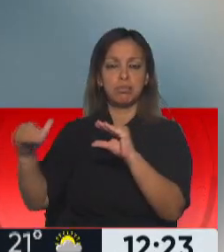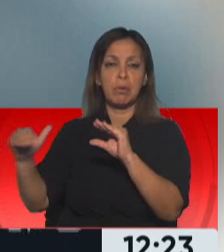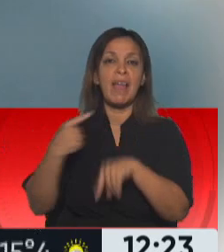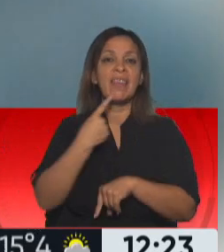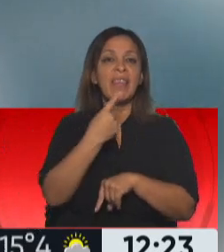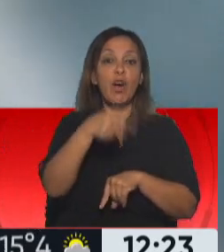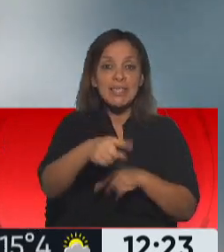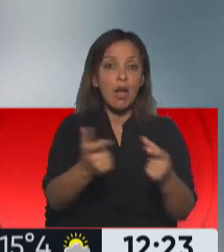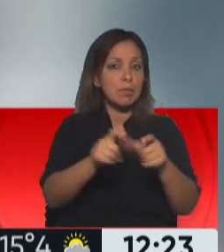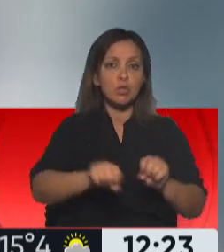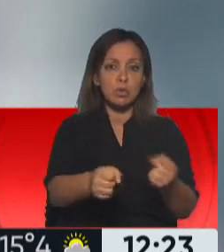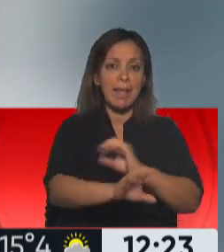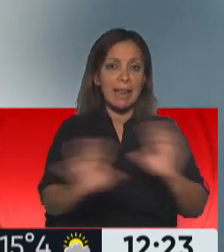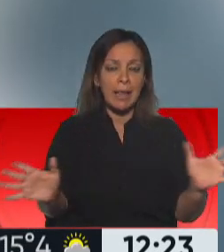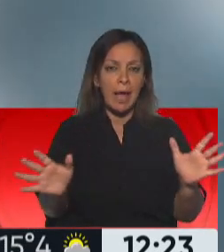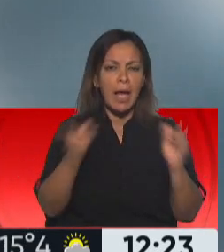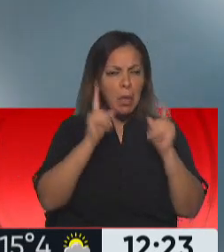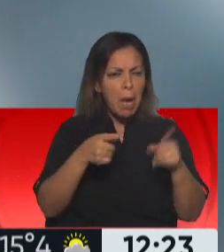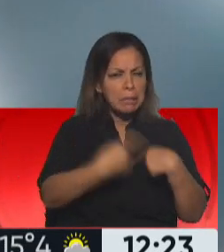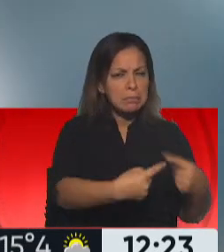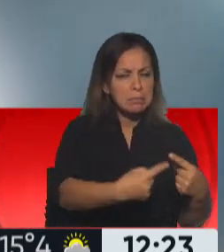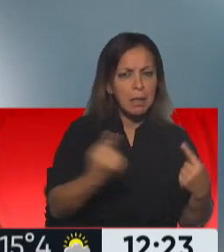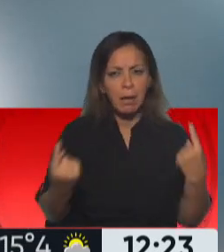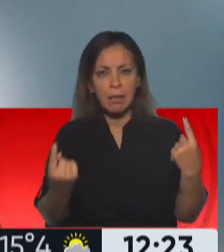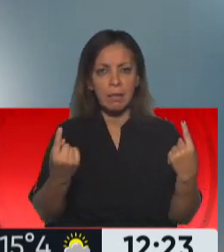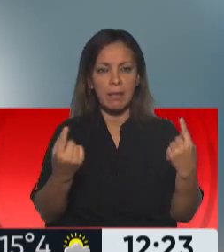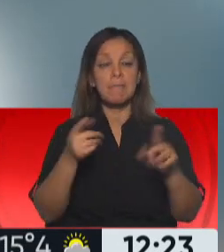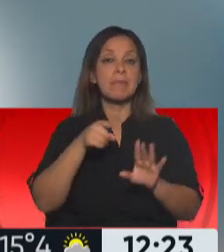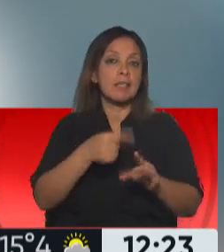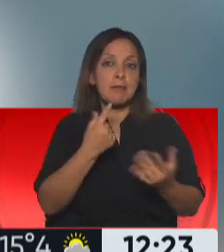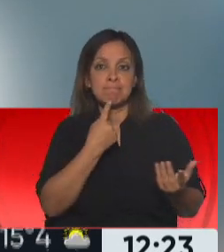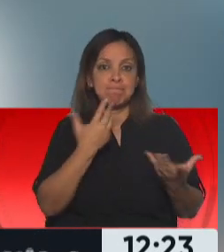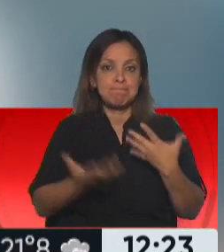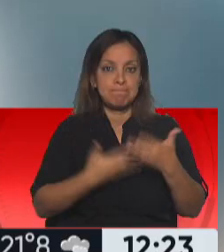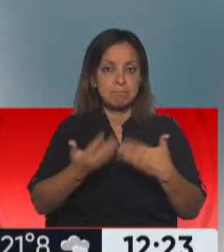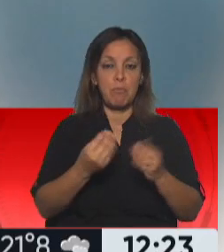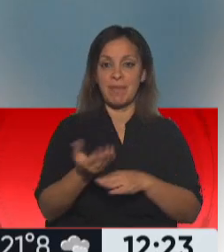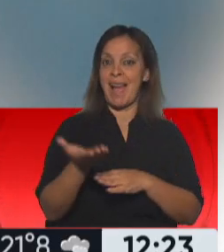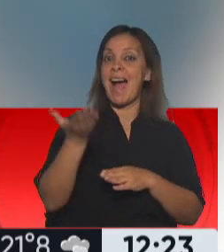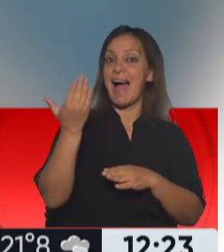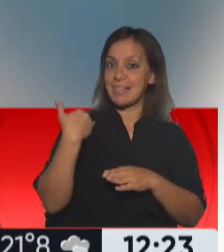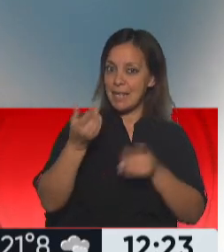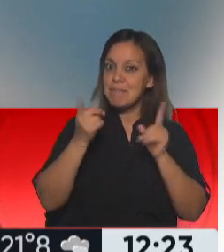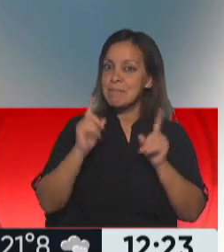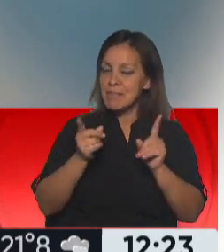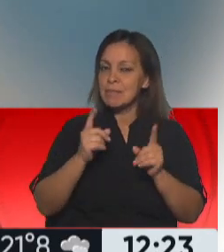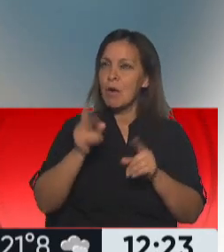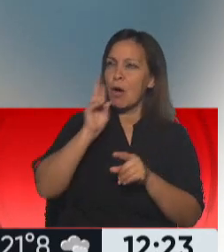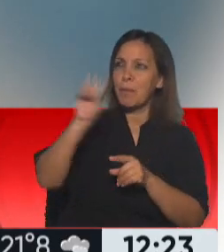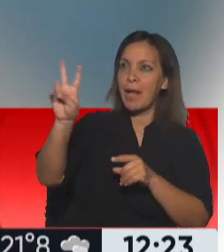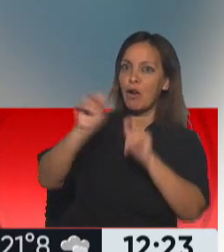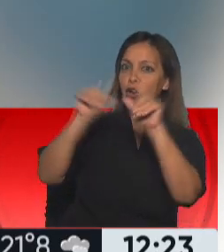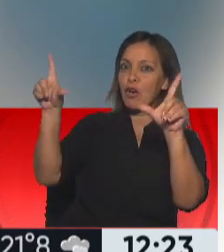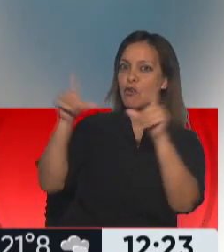esa comisión. Sí. Bueno, eso quedó latente, quedó sin resolución, y ayer, Sí, viendo volvió a los surgir. números que tenía la